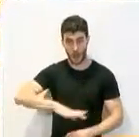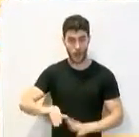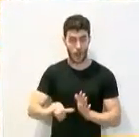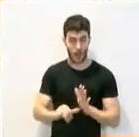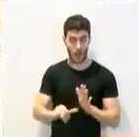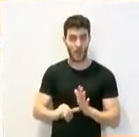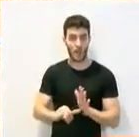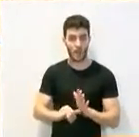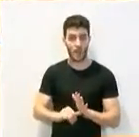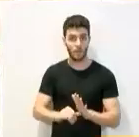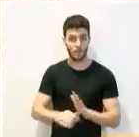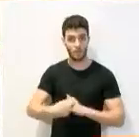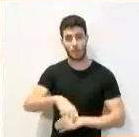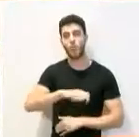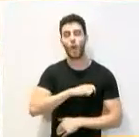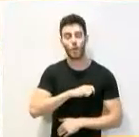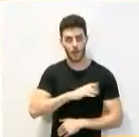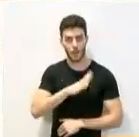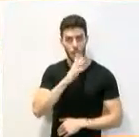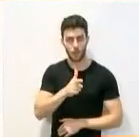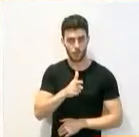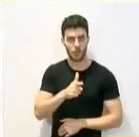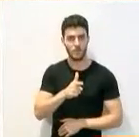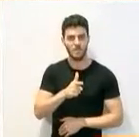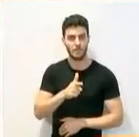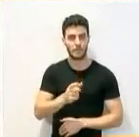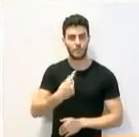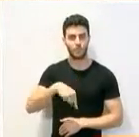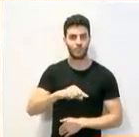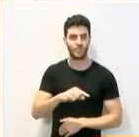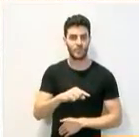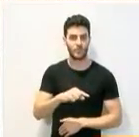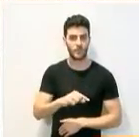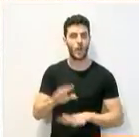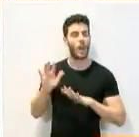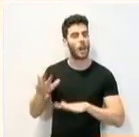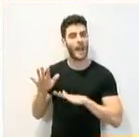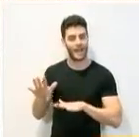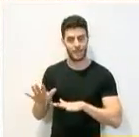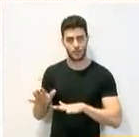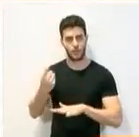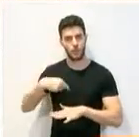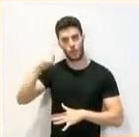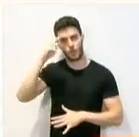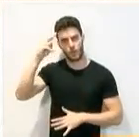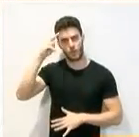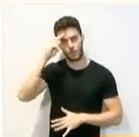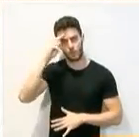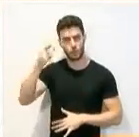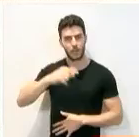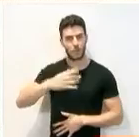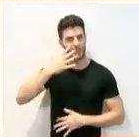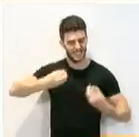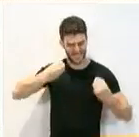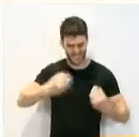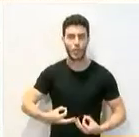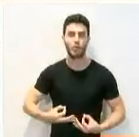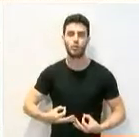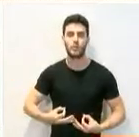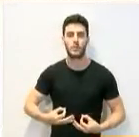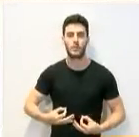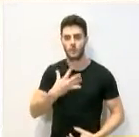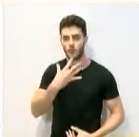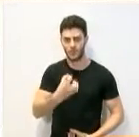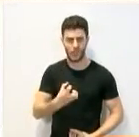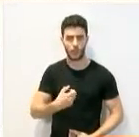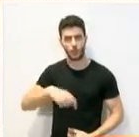propio continente. Por tanto, seamos leales, seamos respetuosos y seamos serios con